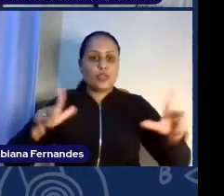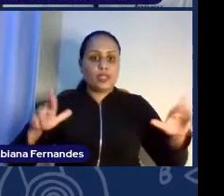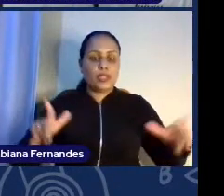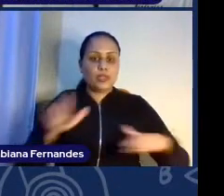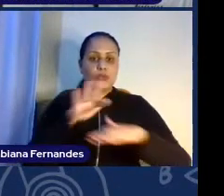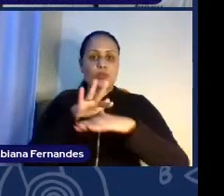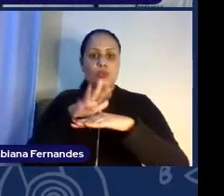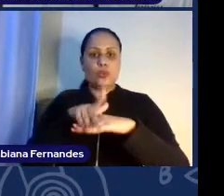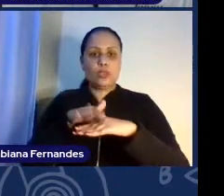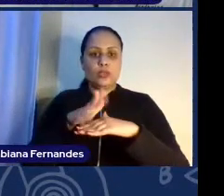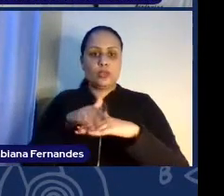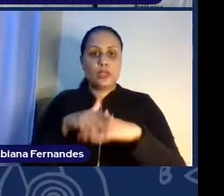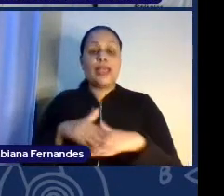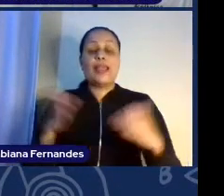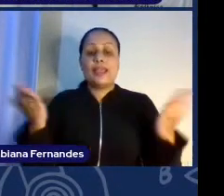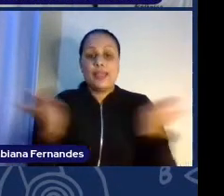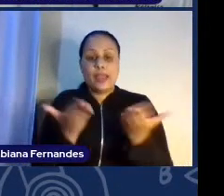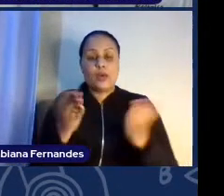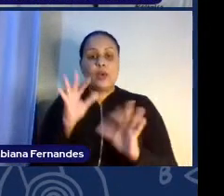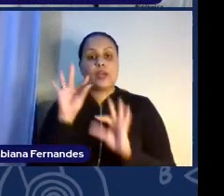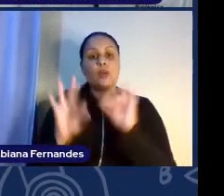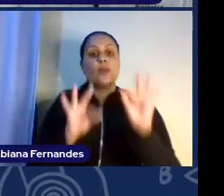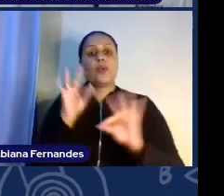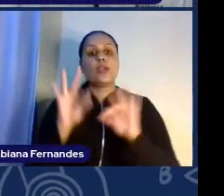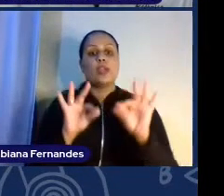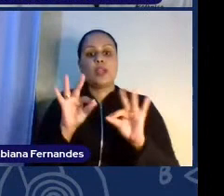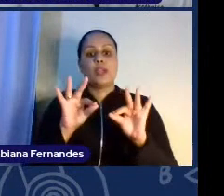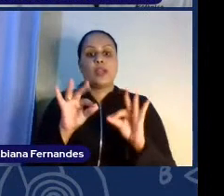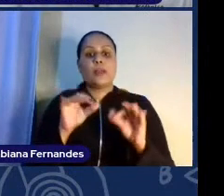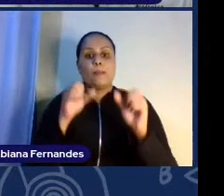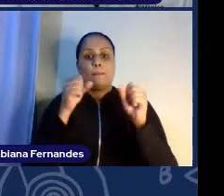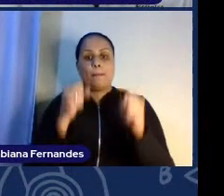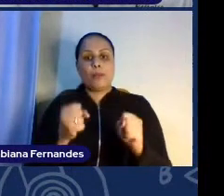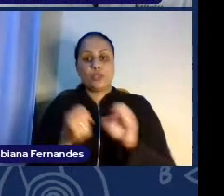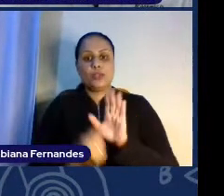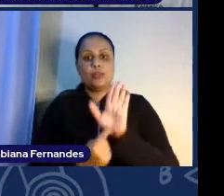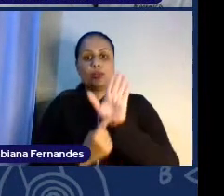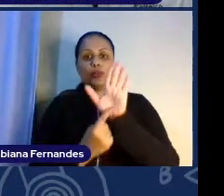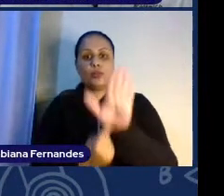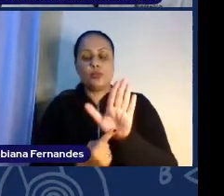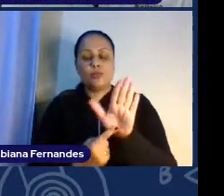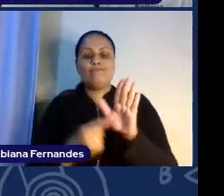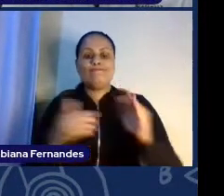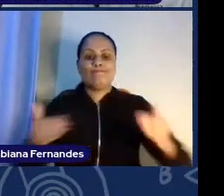En este caso, se presenta el autismo.